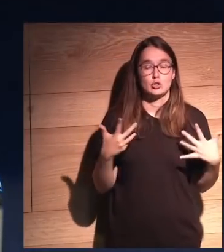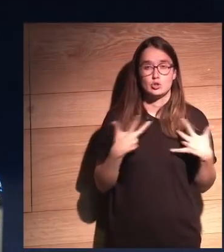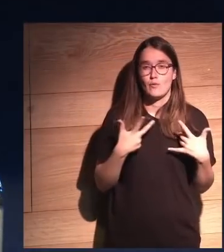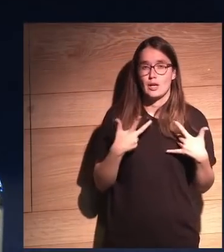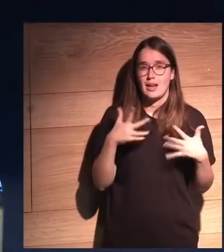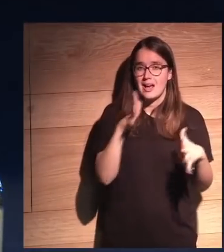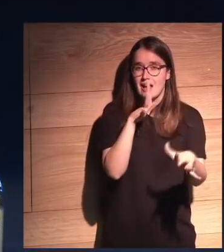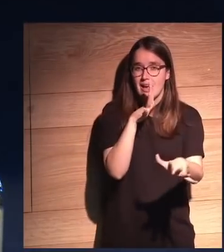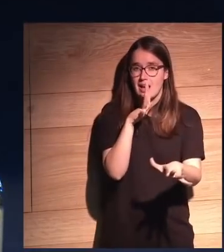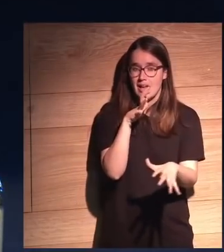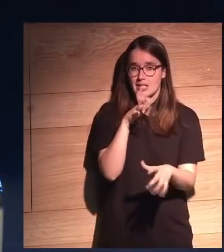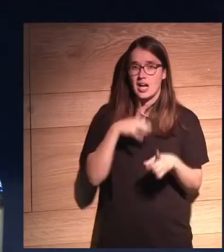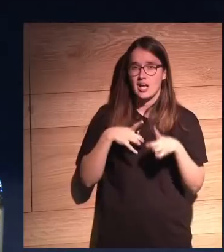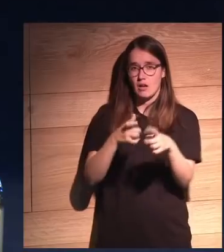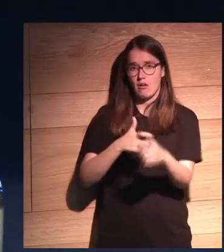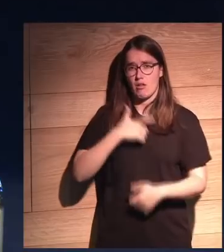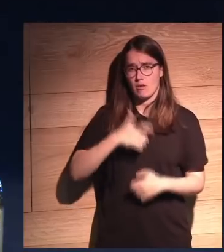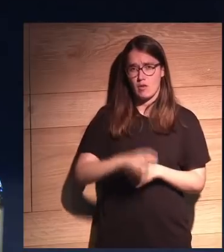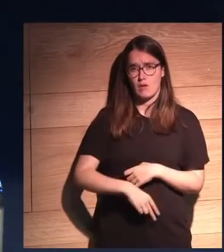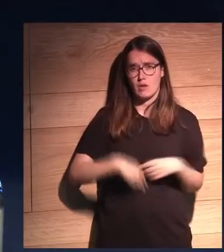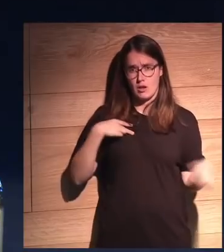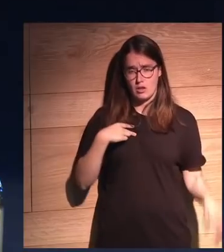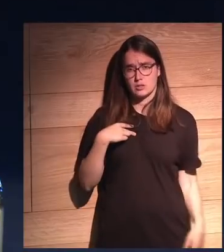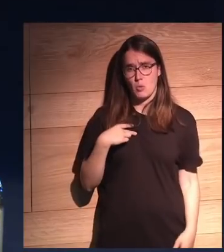catástrofe de la guerra civil y del franquismo, ¿no?